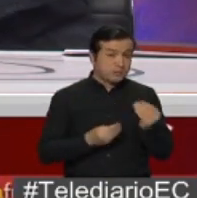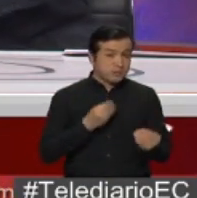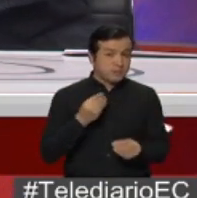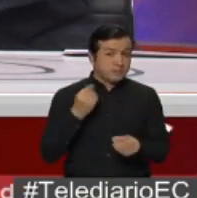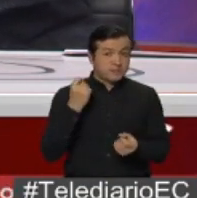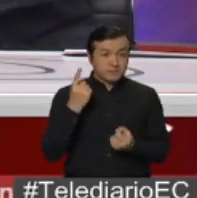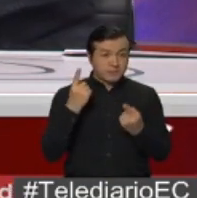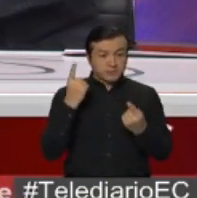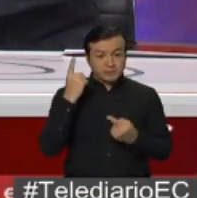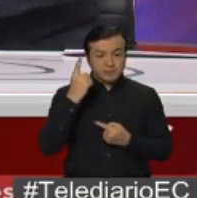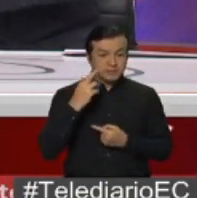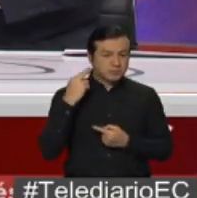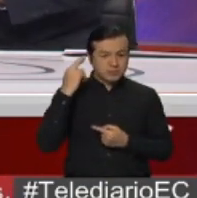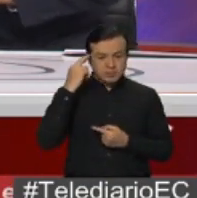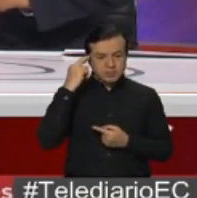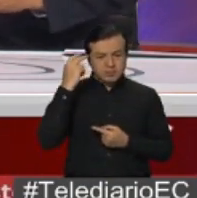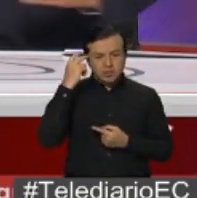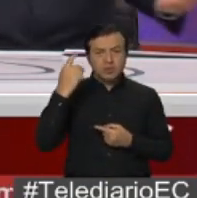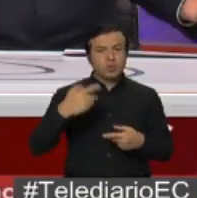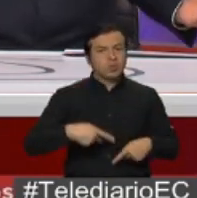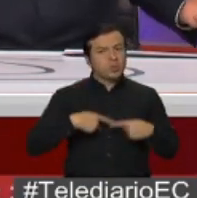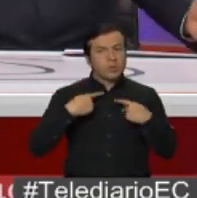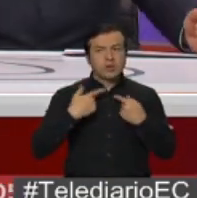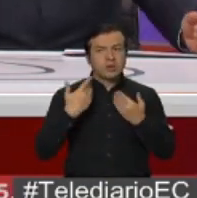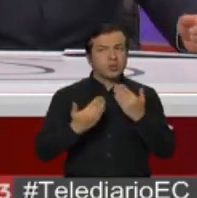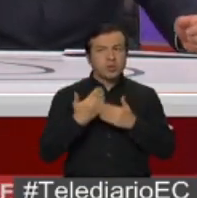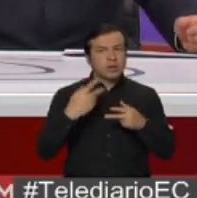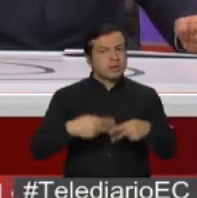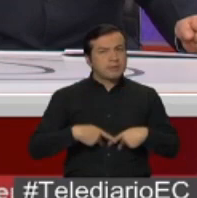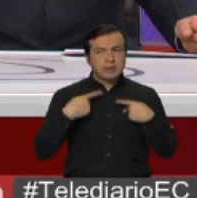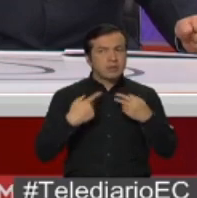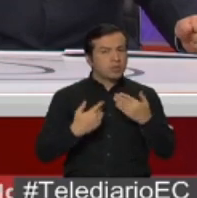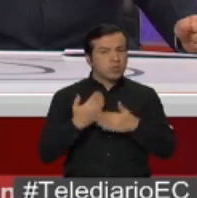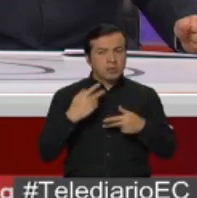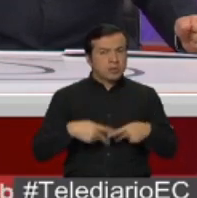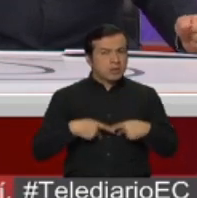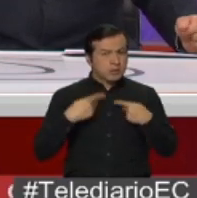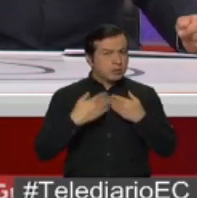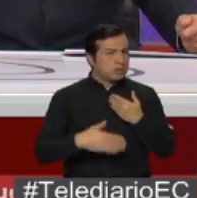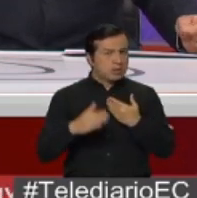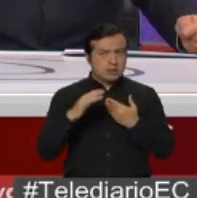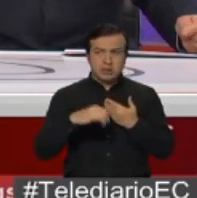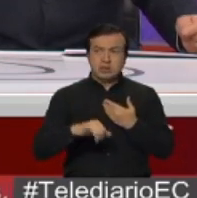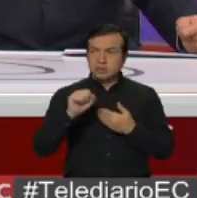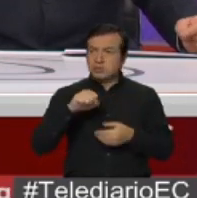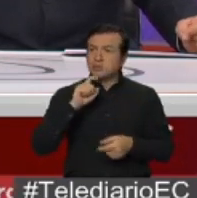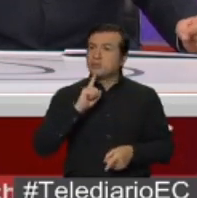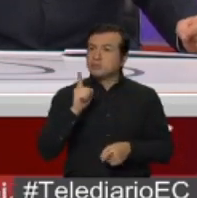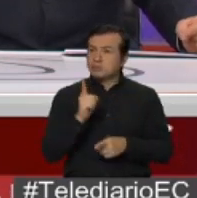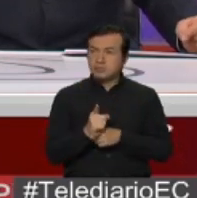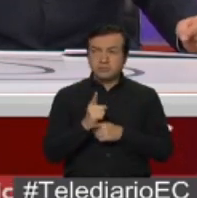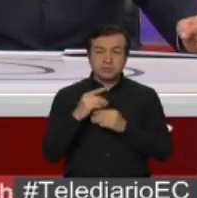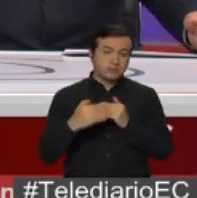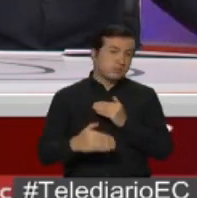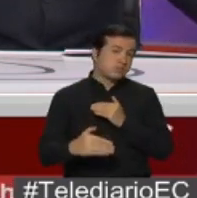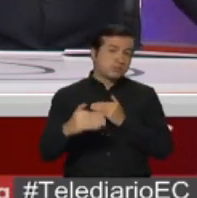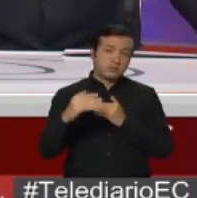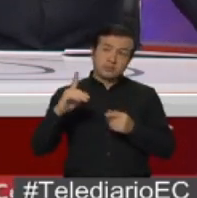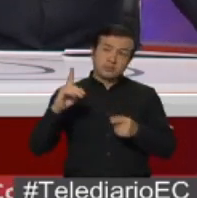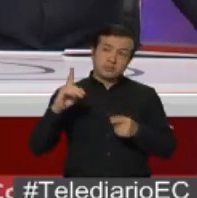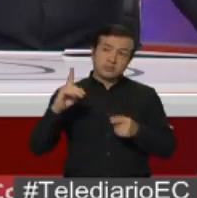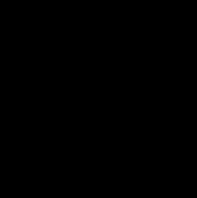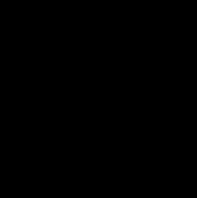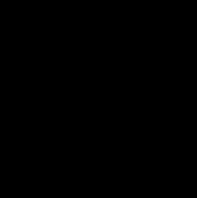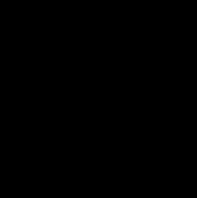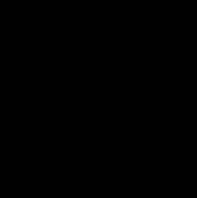tiene que llevar a pensar en un nuevo estilo de vida a todos exactamente de aquí hasta incluso